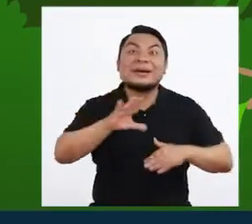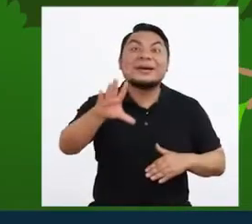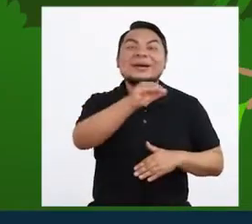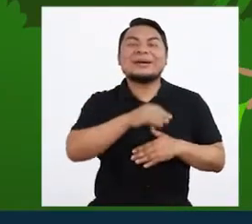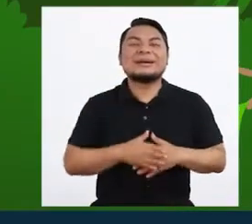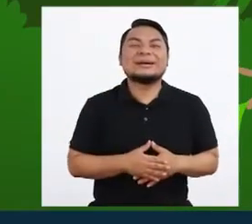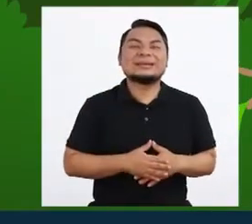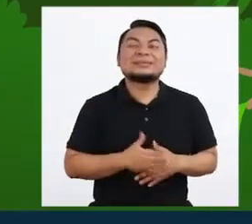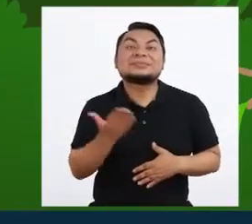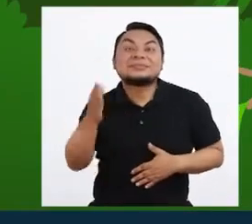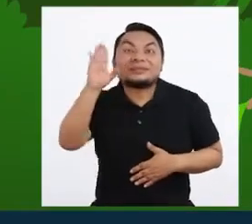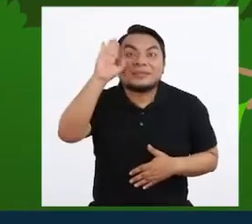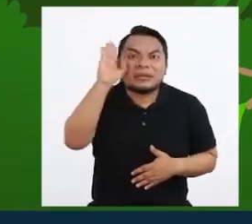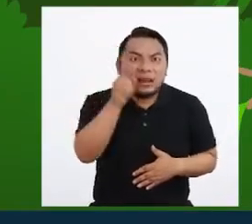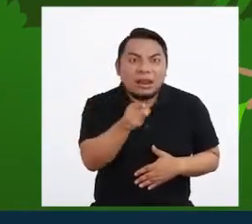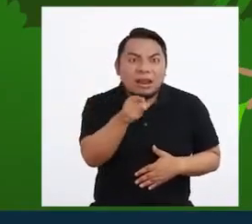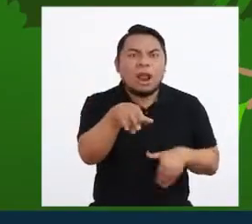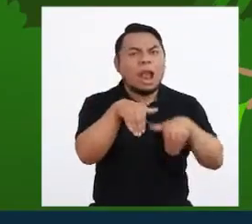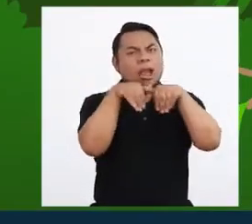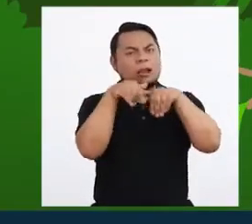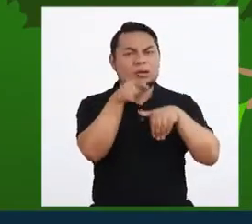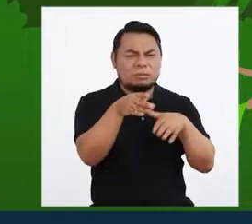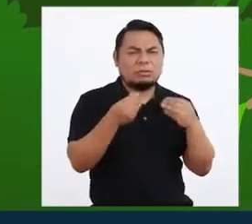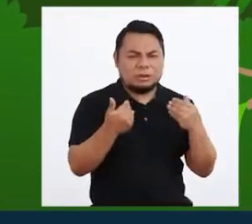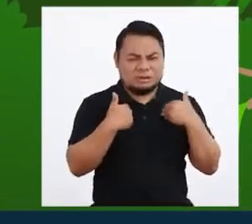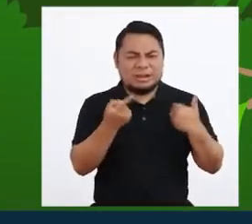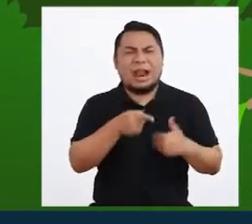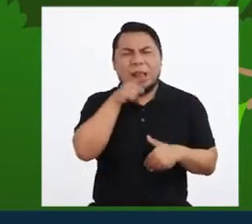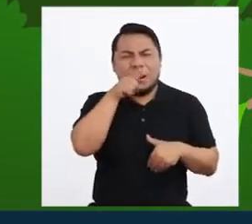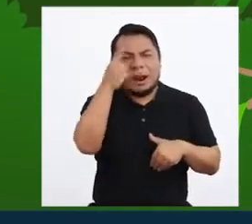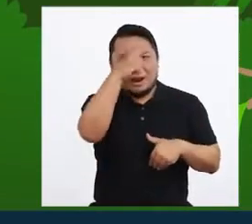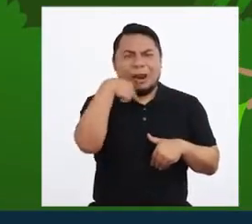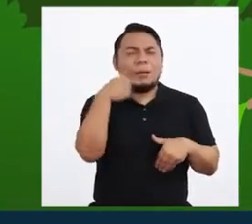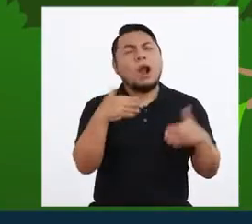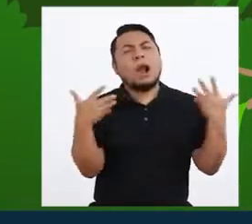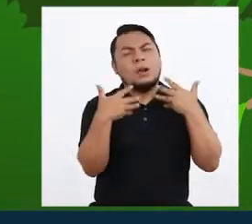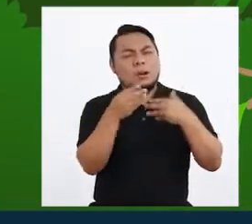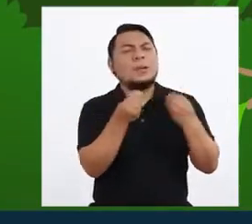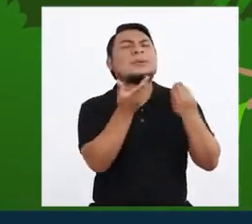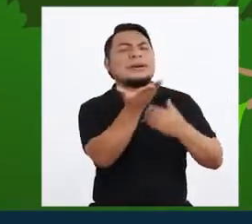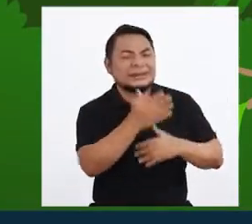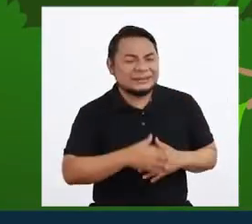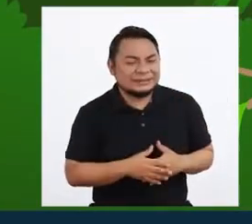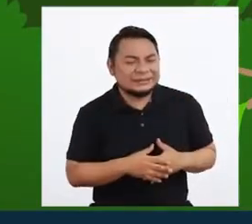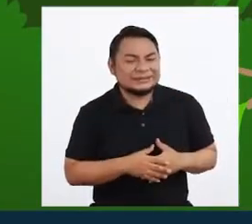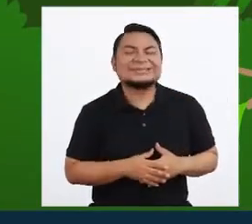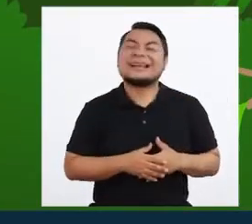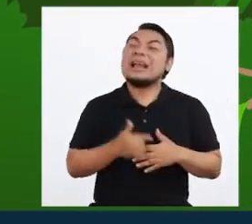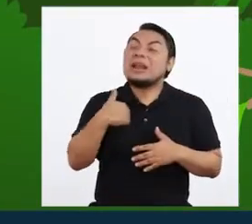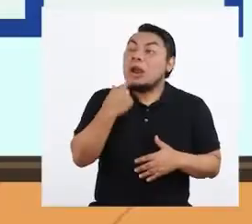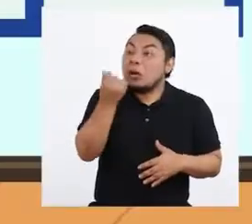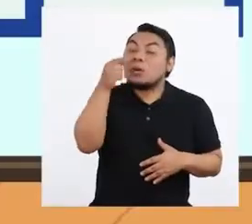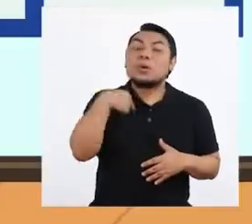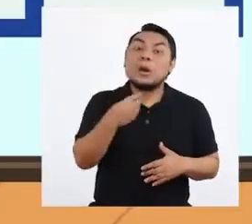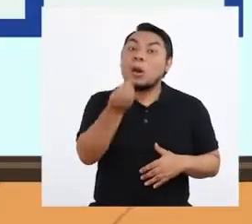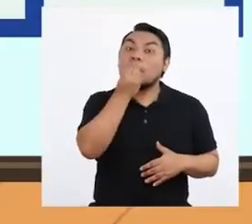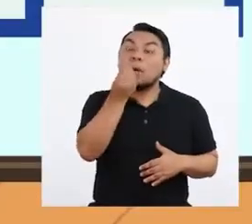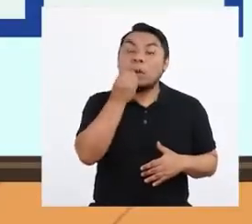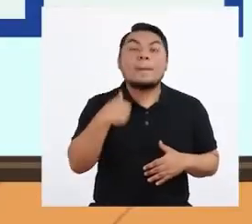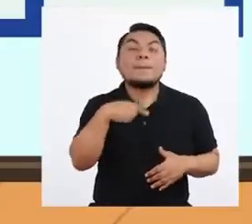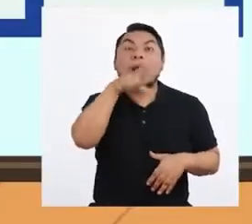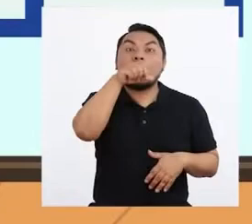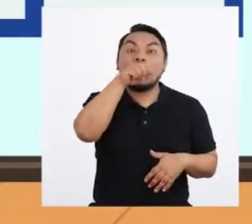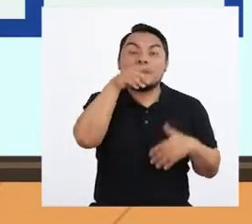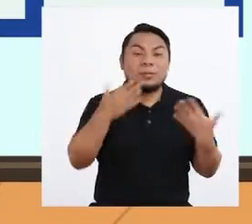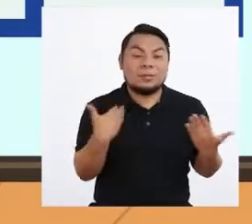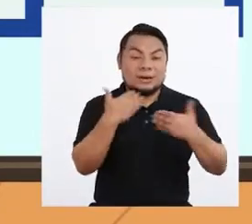¡Hola, chicas y chicos! Oye, Chancay, ¿por qué tienes cara de perro asustado? Estuve a punto de